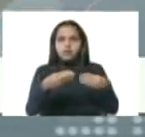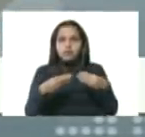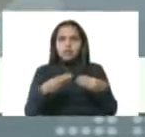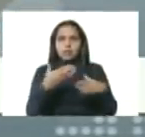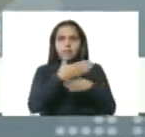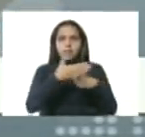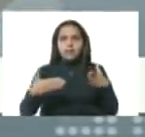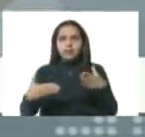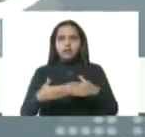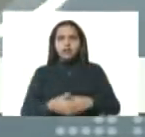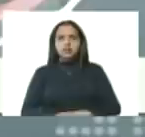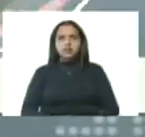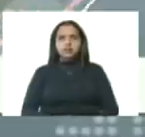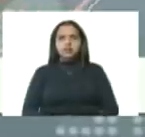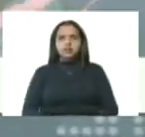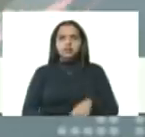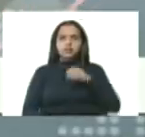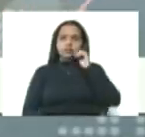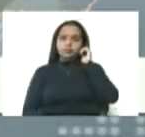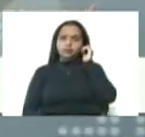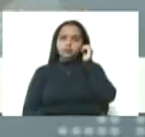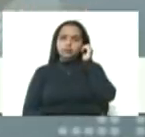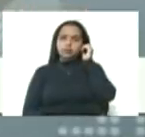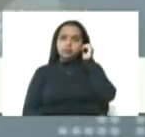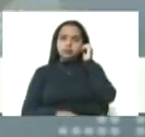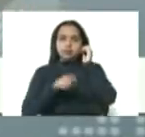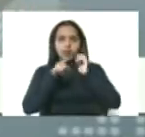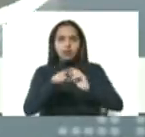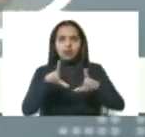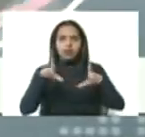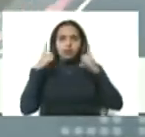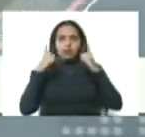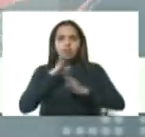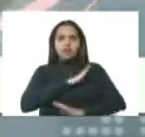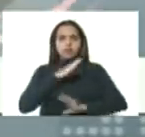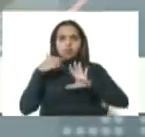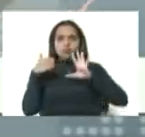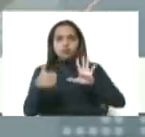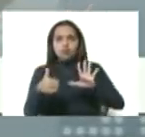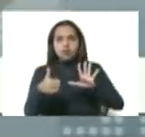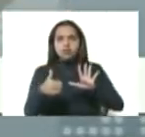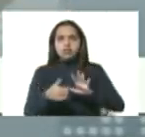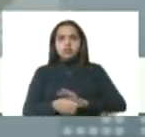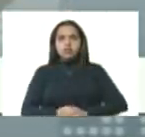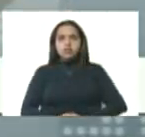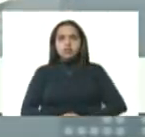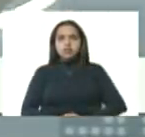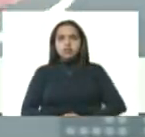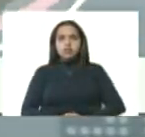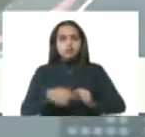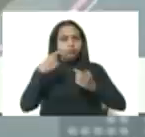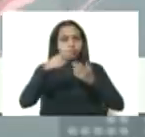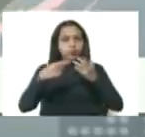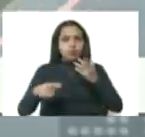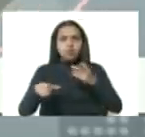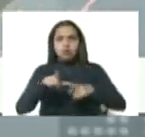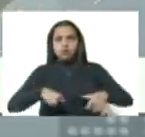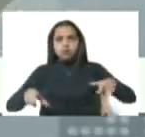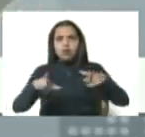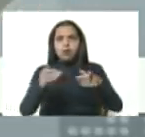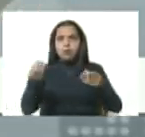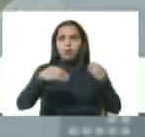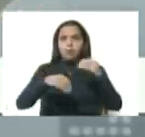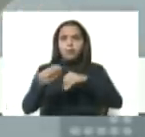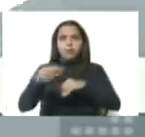parcial. Allí tenemos 6 casos en Urimares, 6 en Catalamar y 2 de